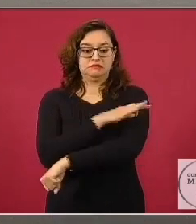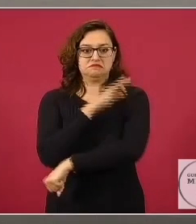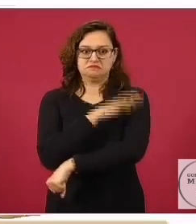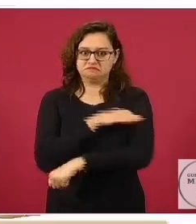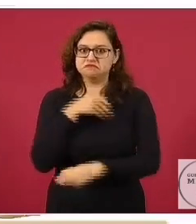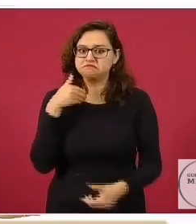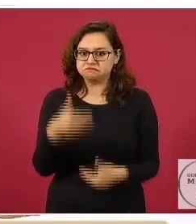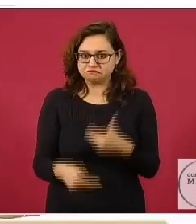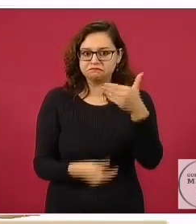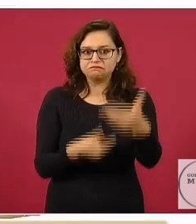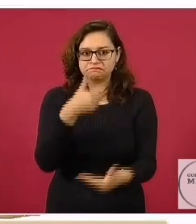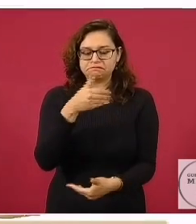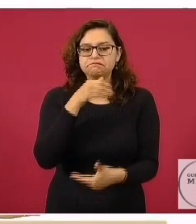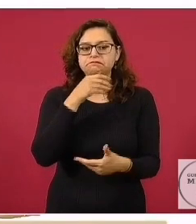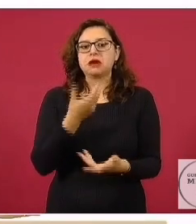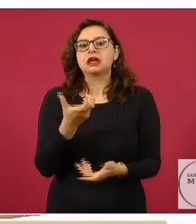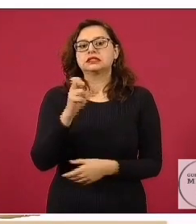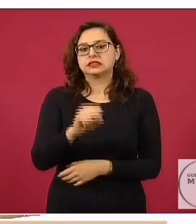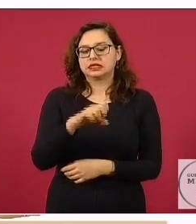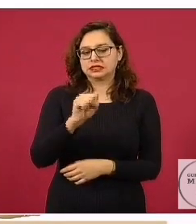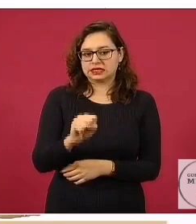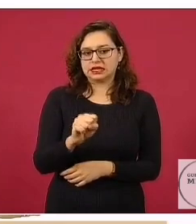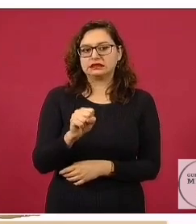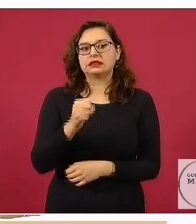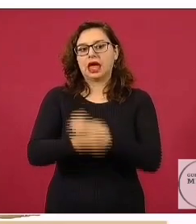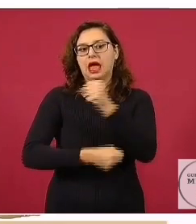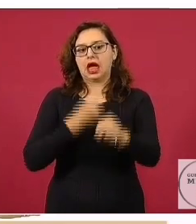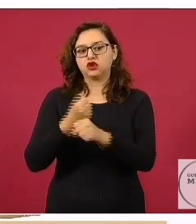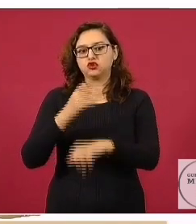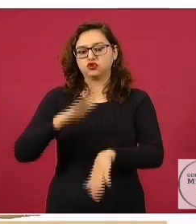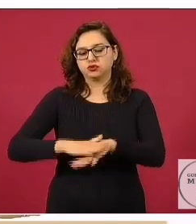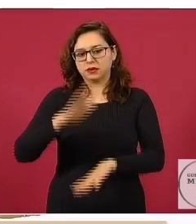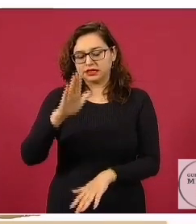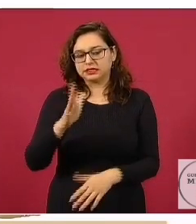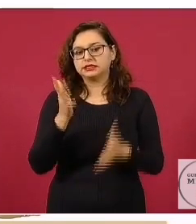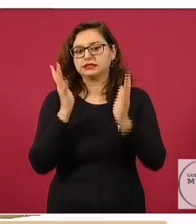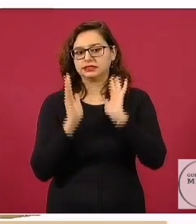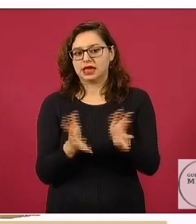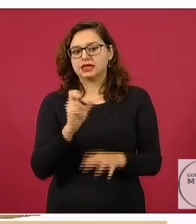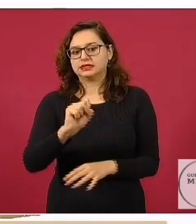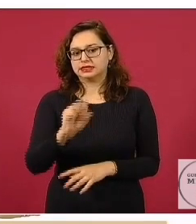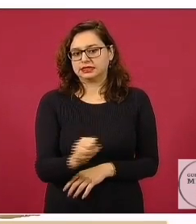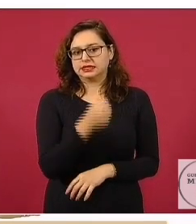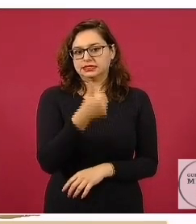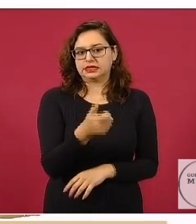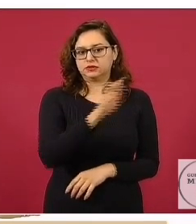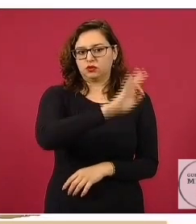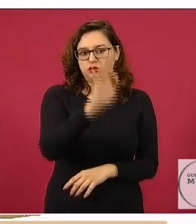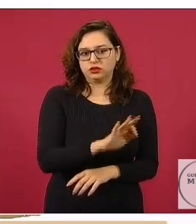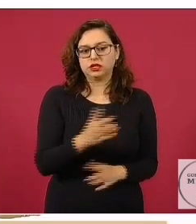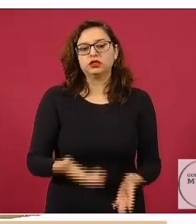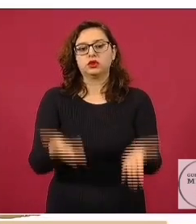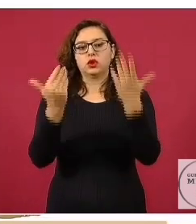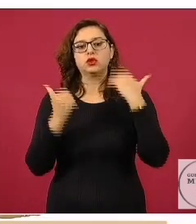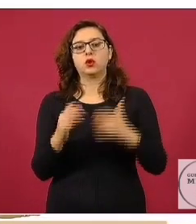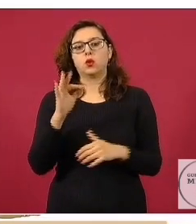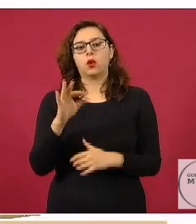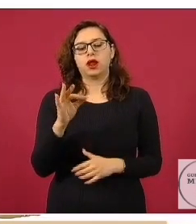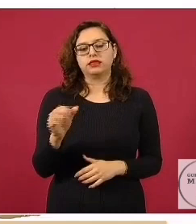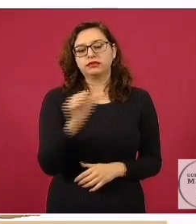60 años y más, 66% ya tienen su dosis de refuerzo. De 40 a 49